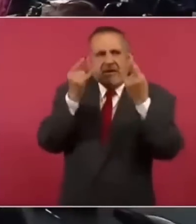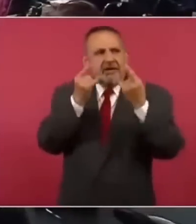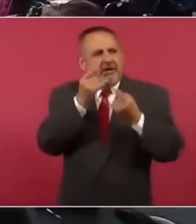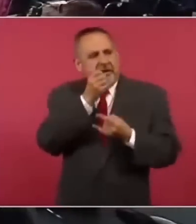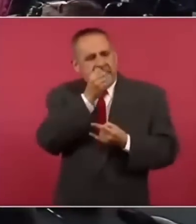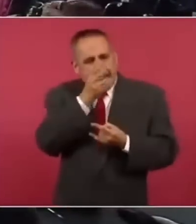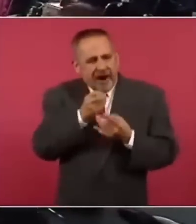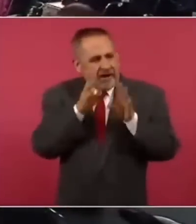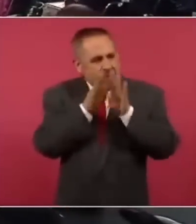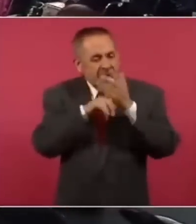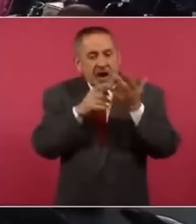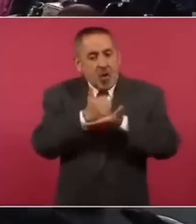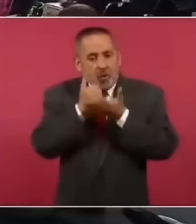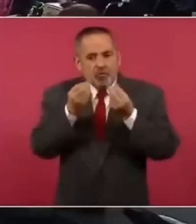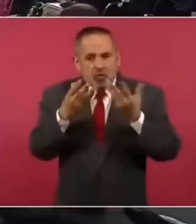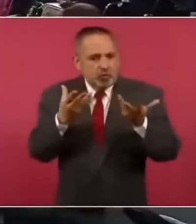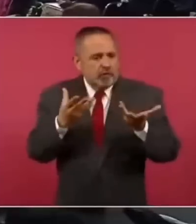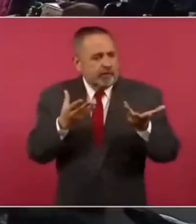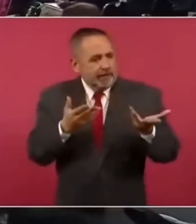nos ayudaría mucho,